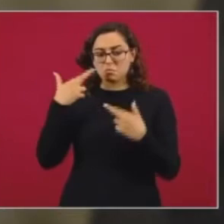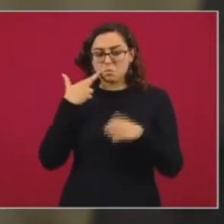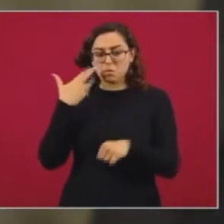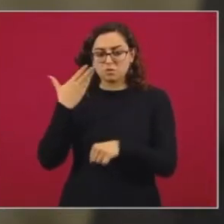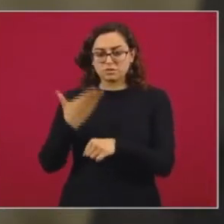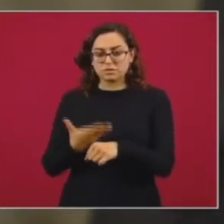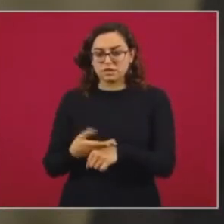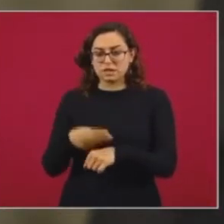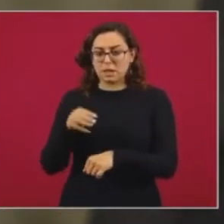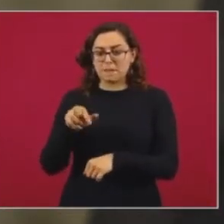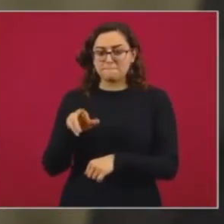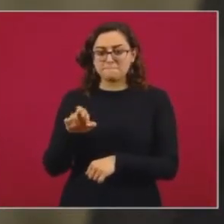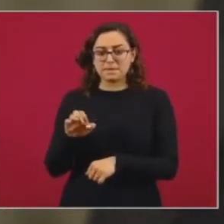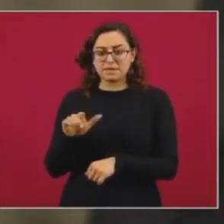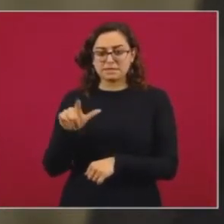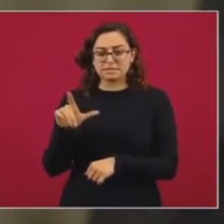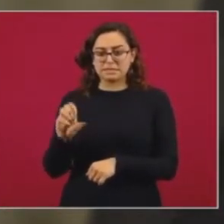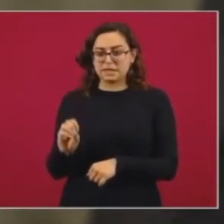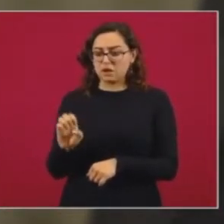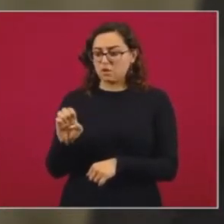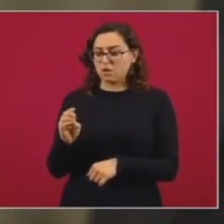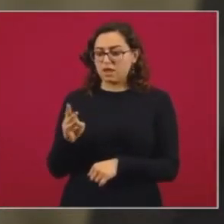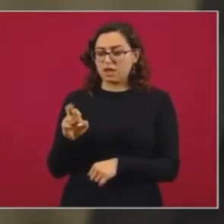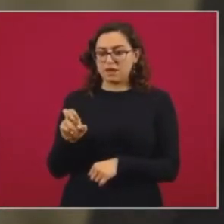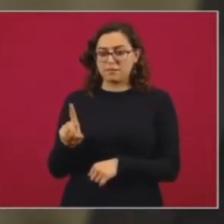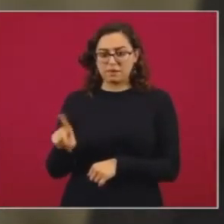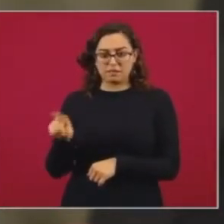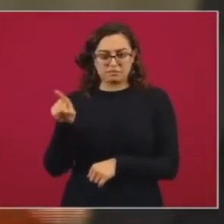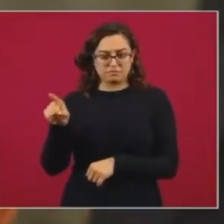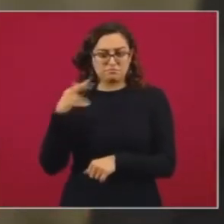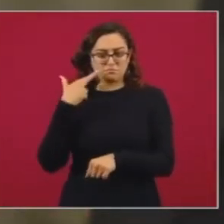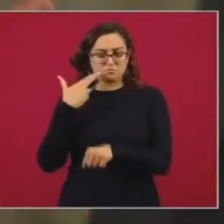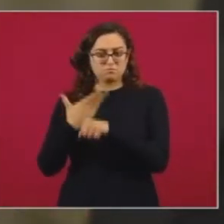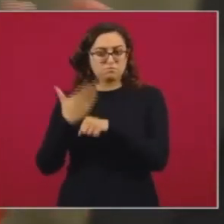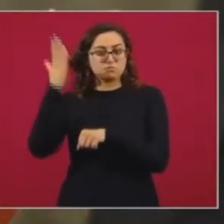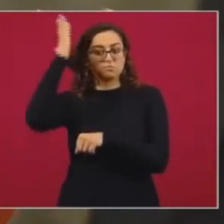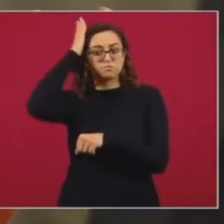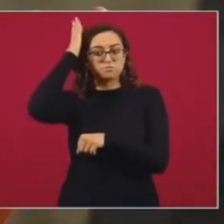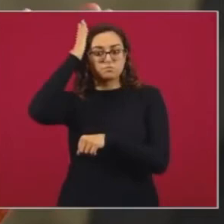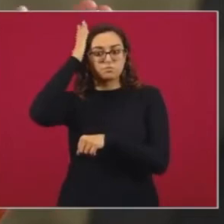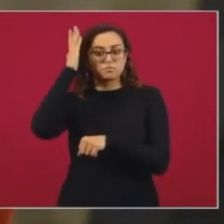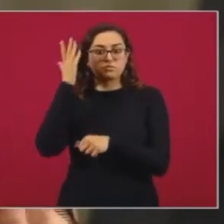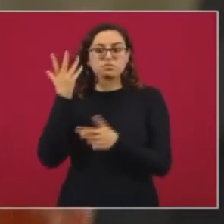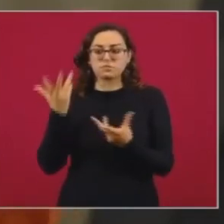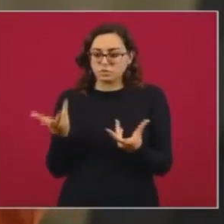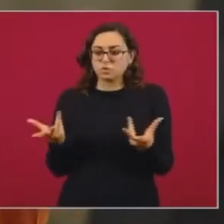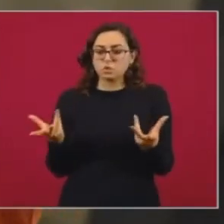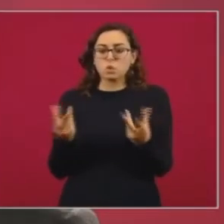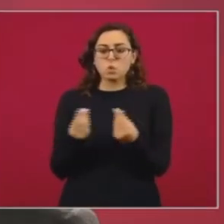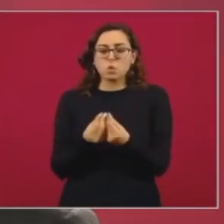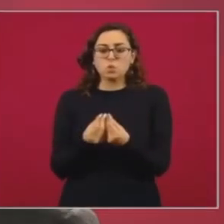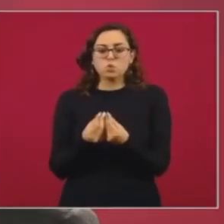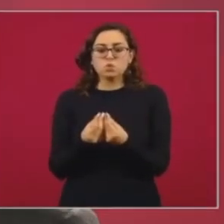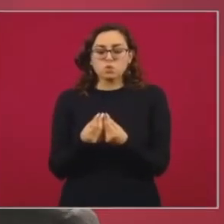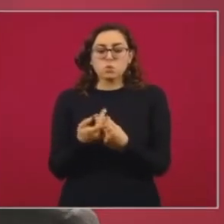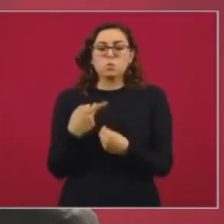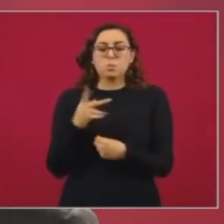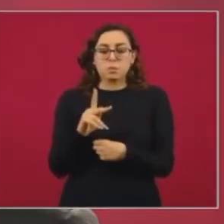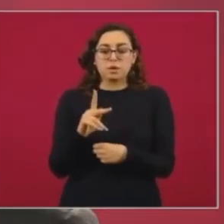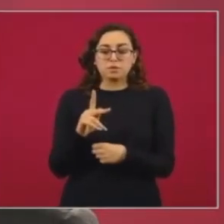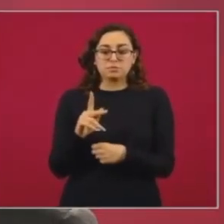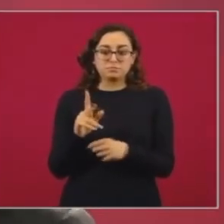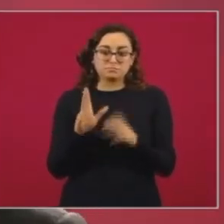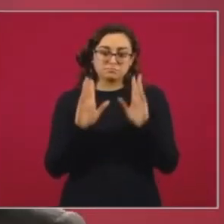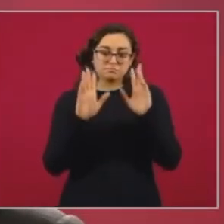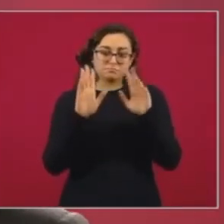encabezaría finalmente este proyecto, un proyecto que bien, yo sé que es de colaboración, pero finalmente es más del territorio de